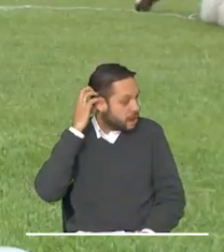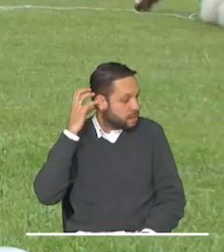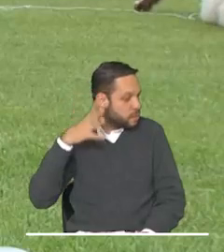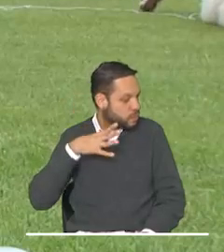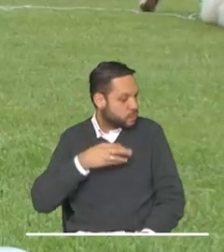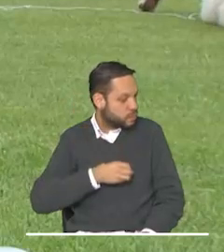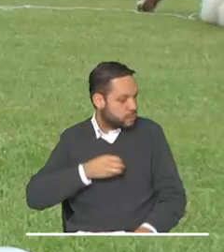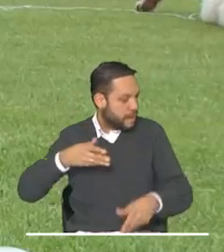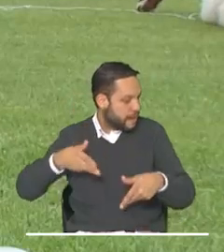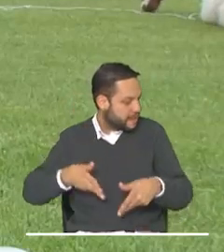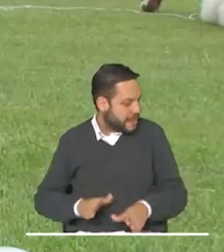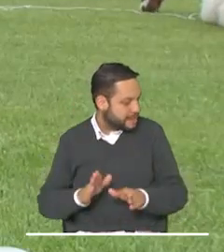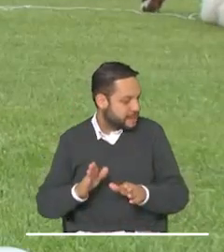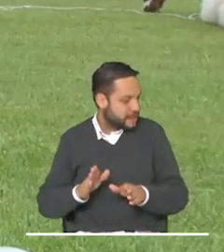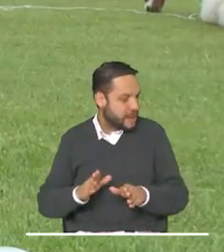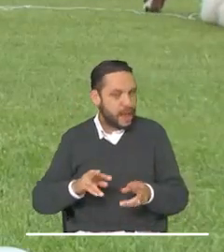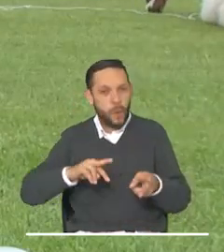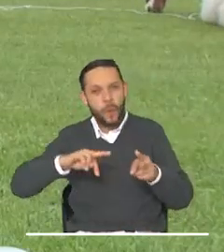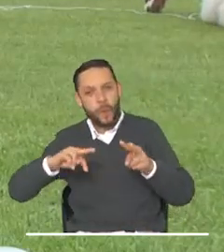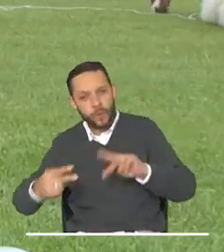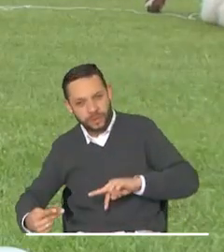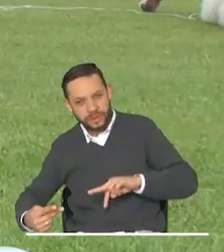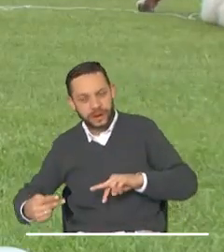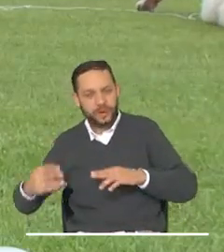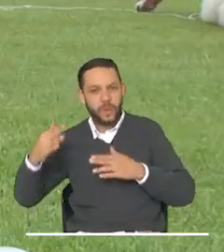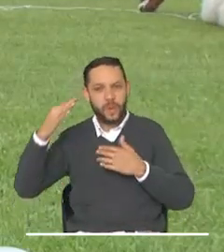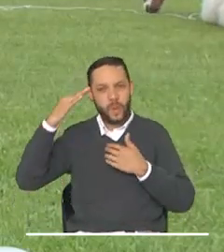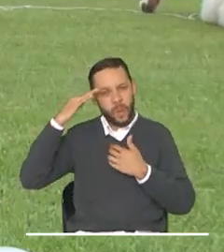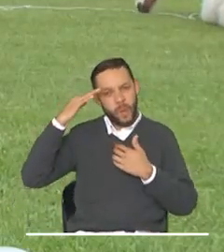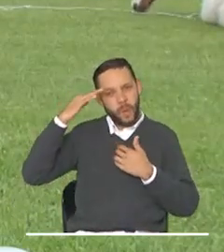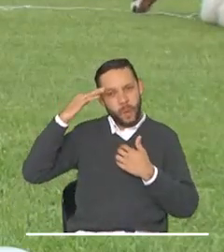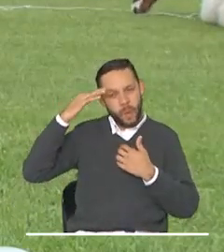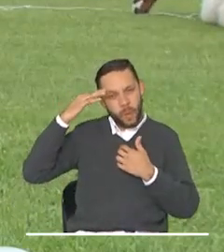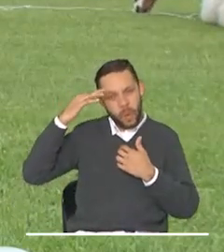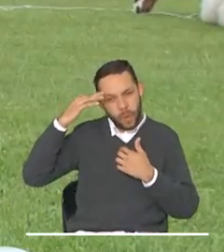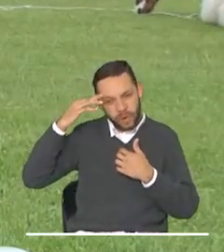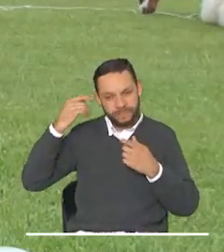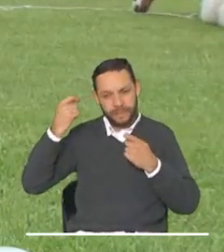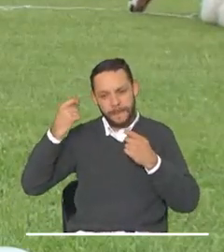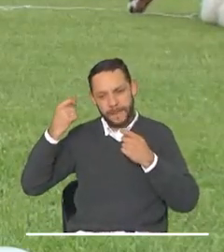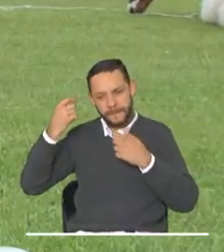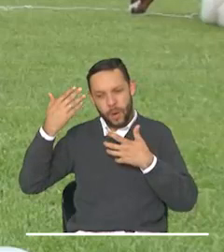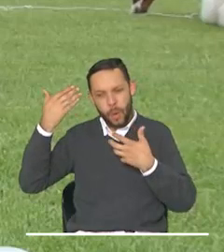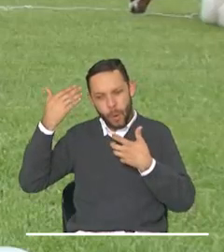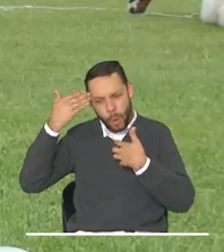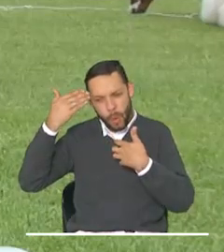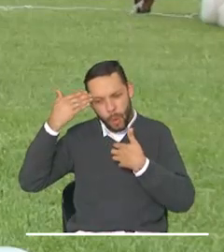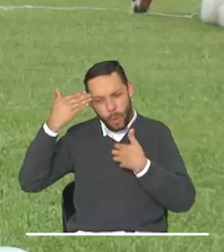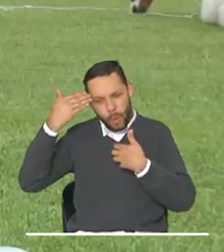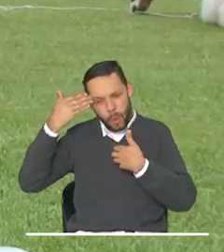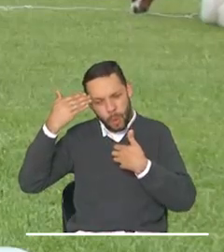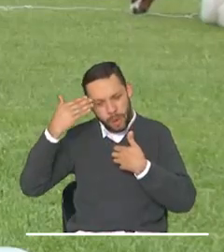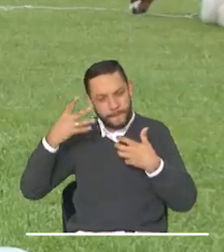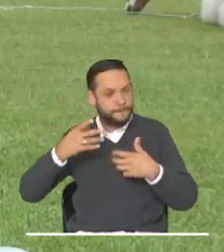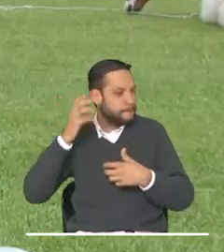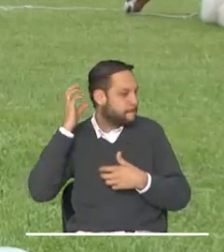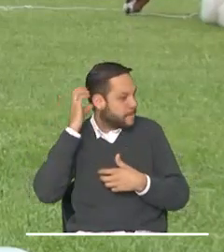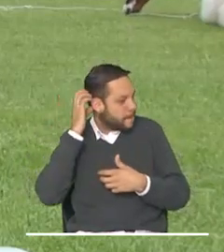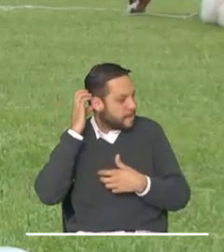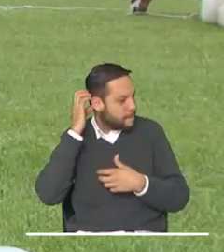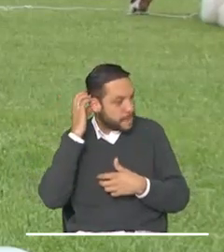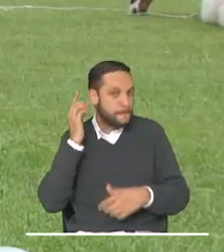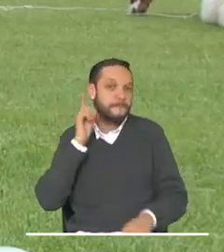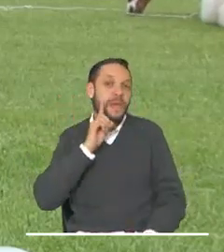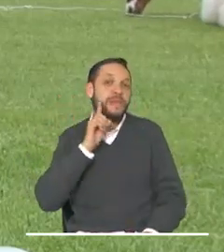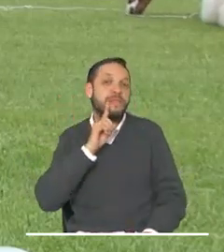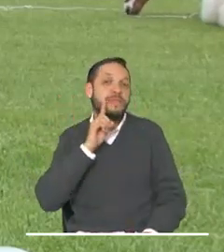y otra cosa es la conciencia la mente nos lleva a crear muchos mundos y Reales la mente es mentirosa